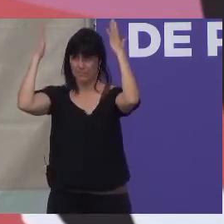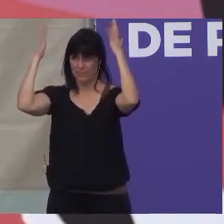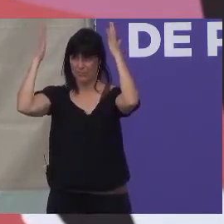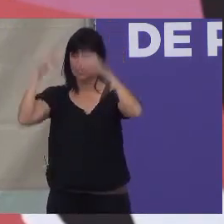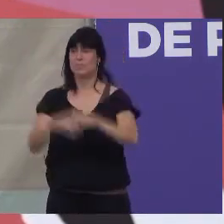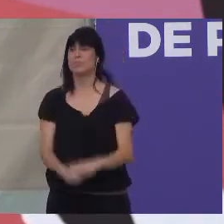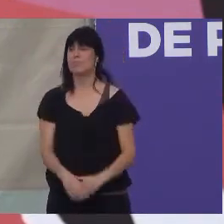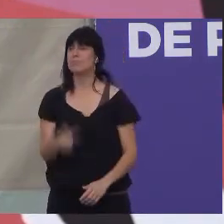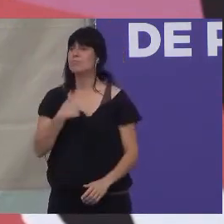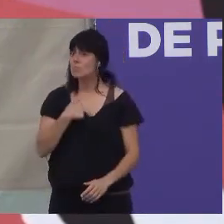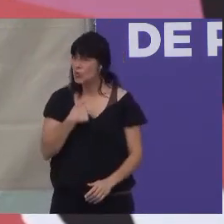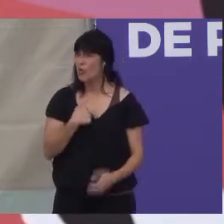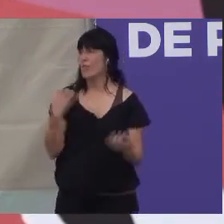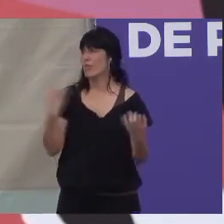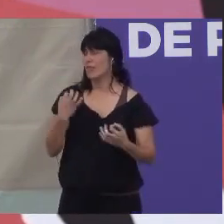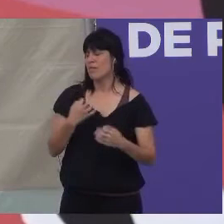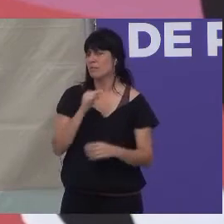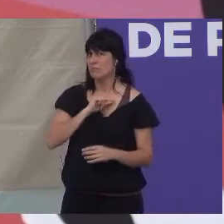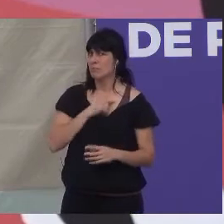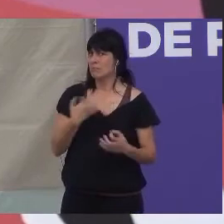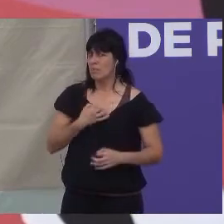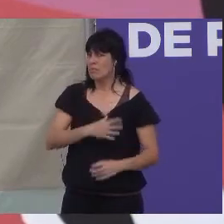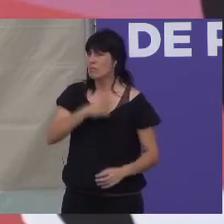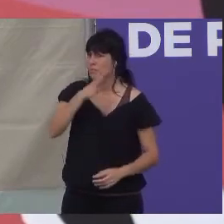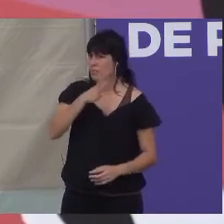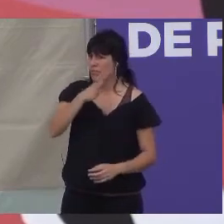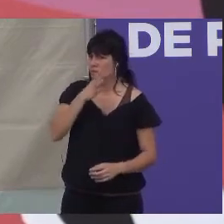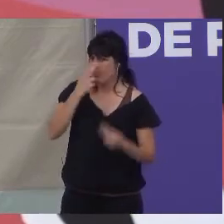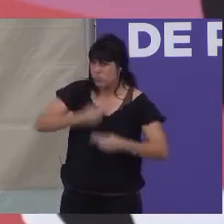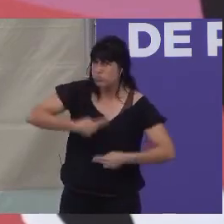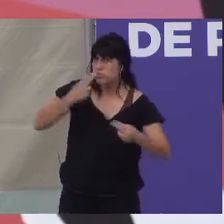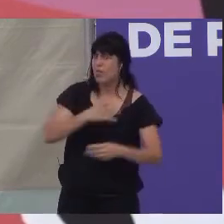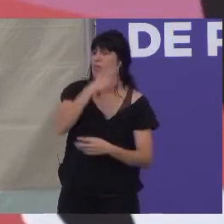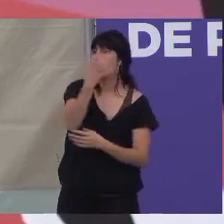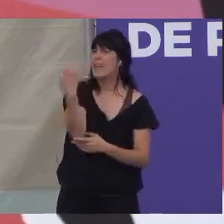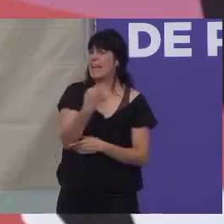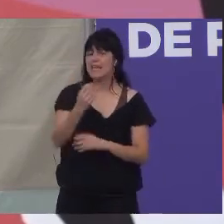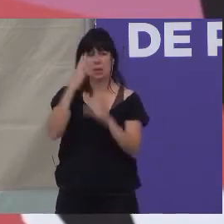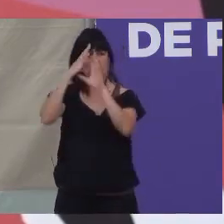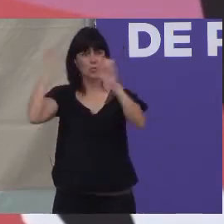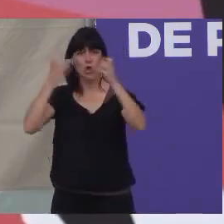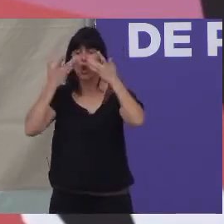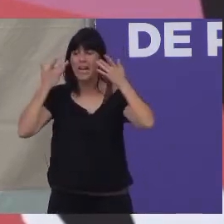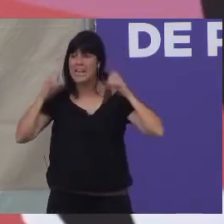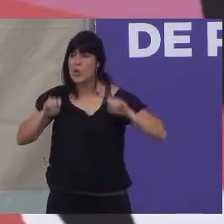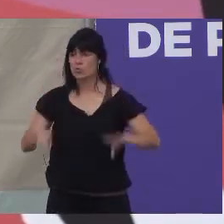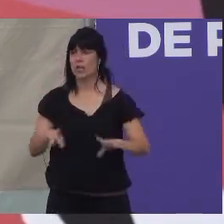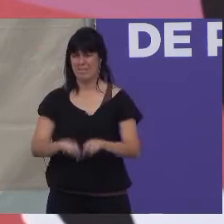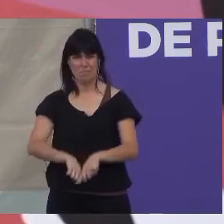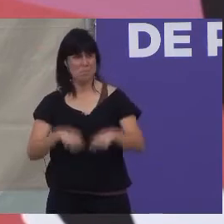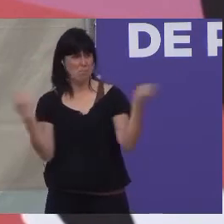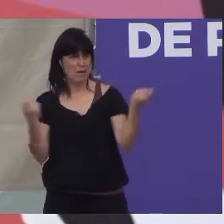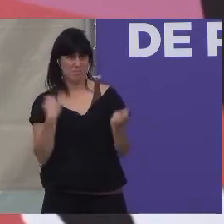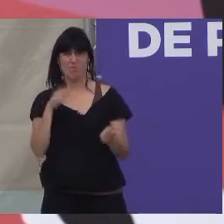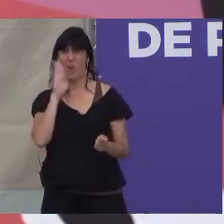Mi obligación es denunciar simplemente porque rompe el protocolo de neutralidad, como decía la